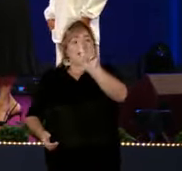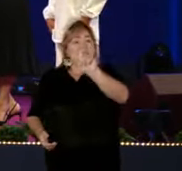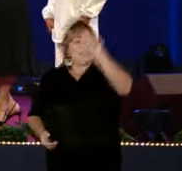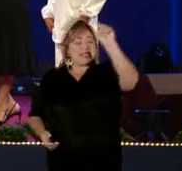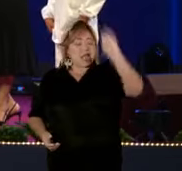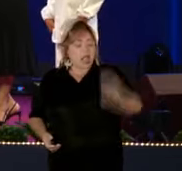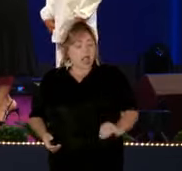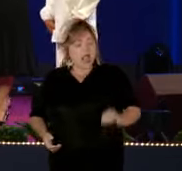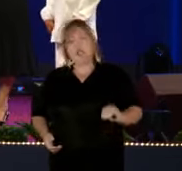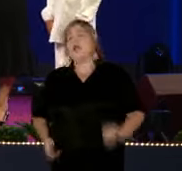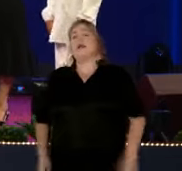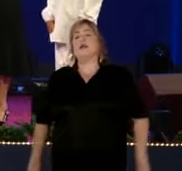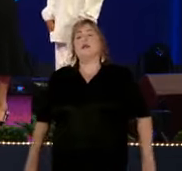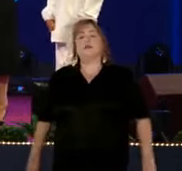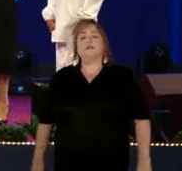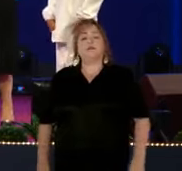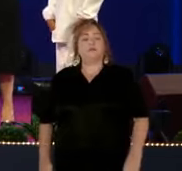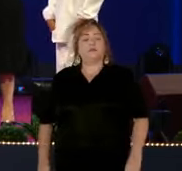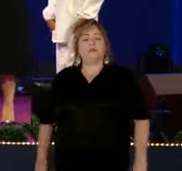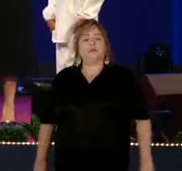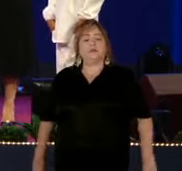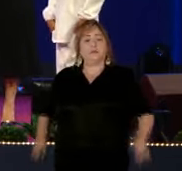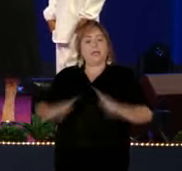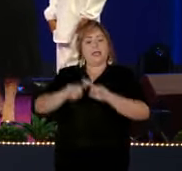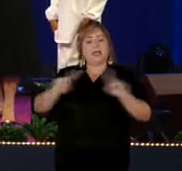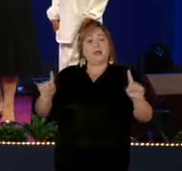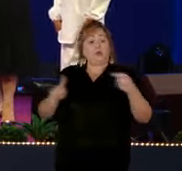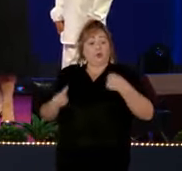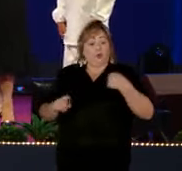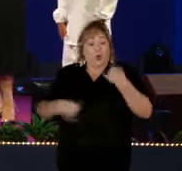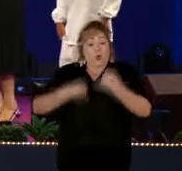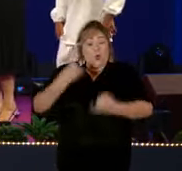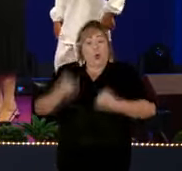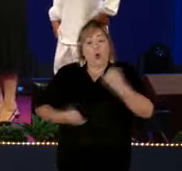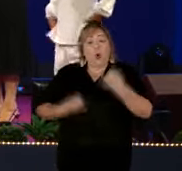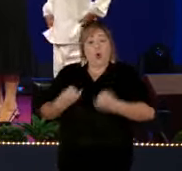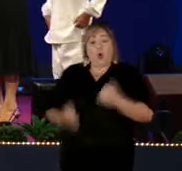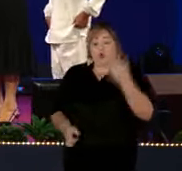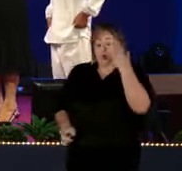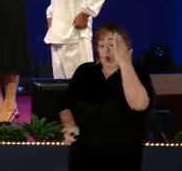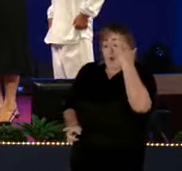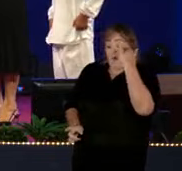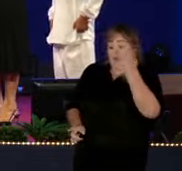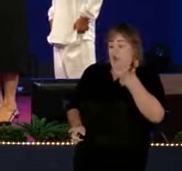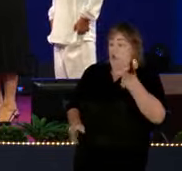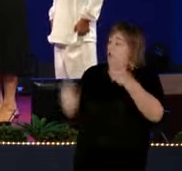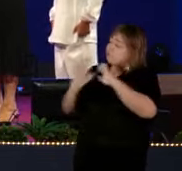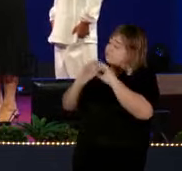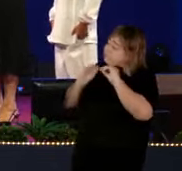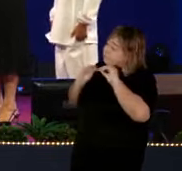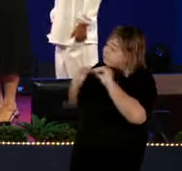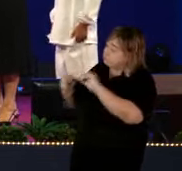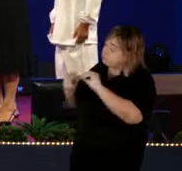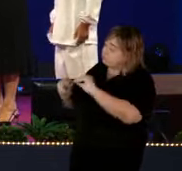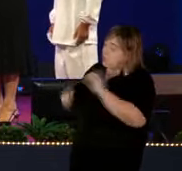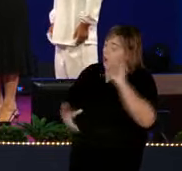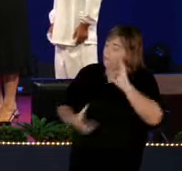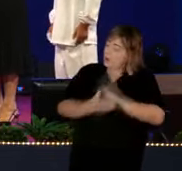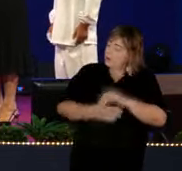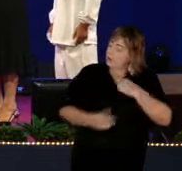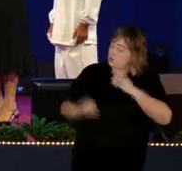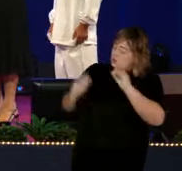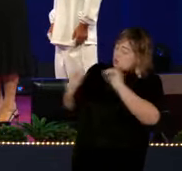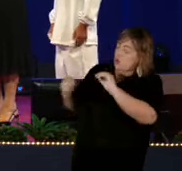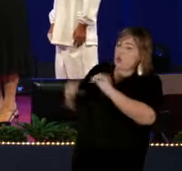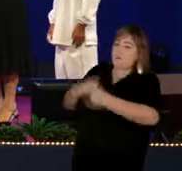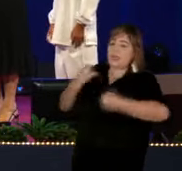buenas. Pero yo me gozo, ¿verdad? Porque nosotros le hemos dado ejemplo, mi esposo y yo, y me gozo